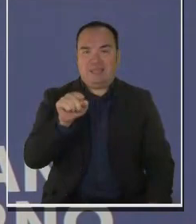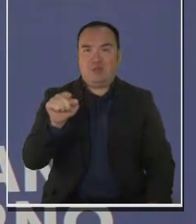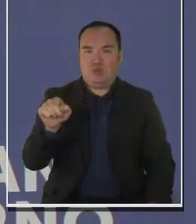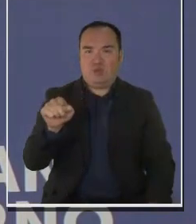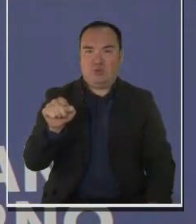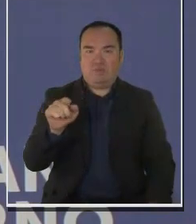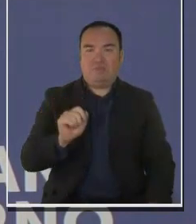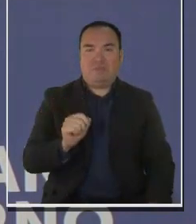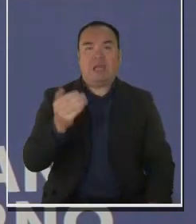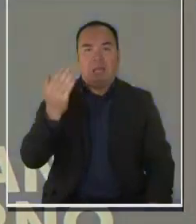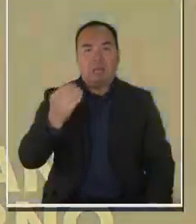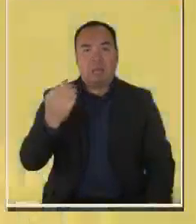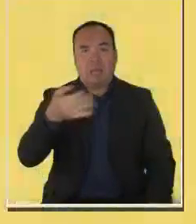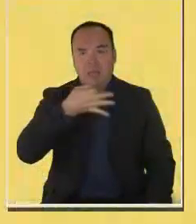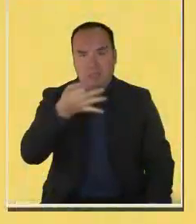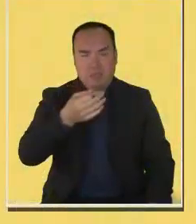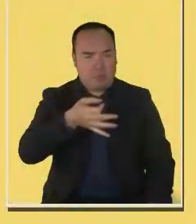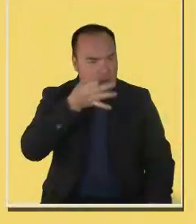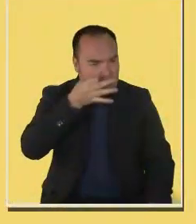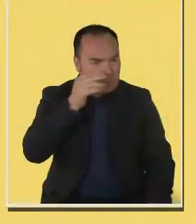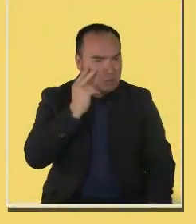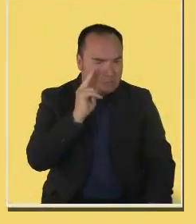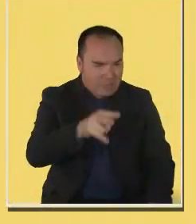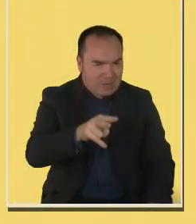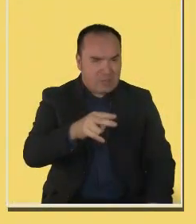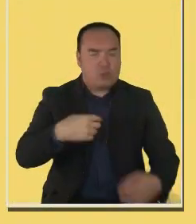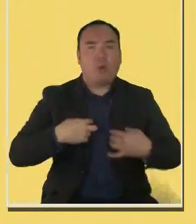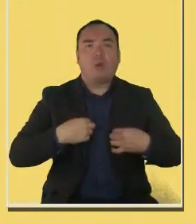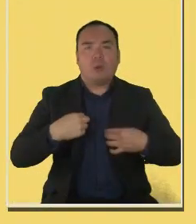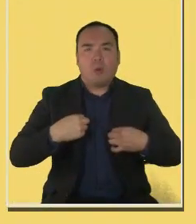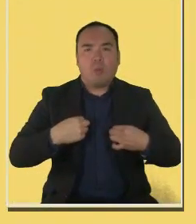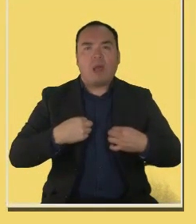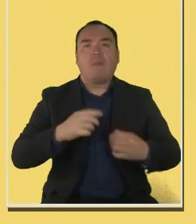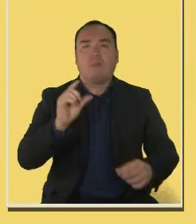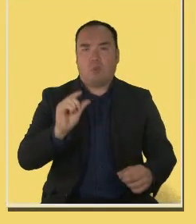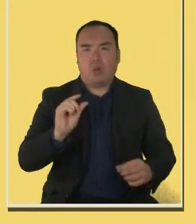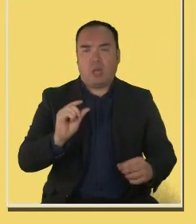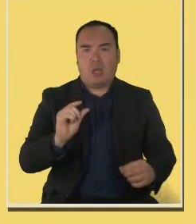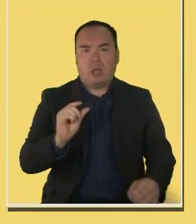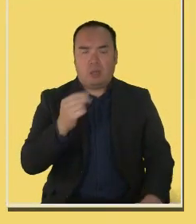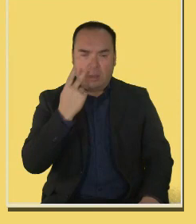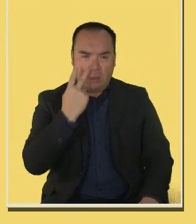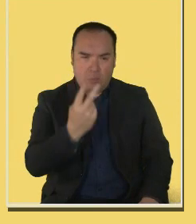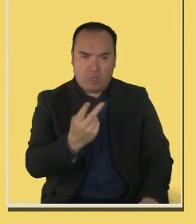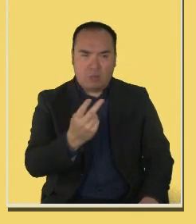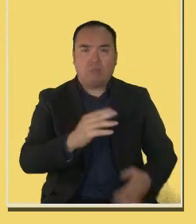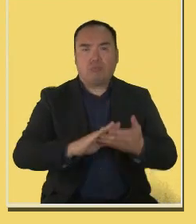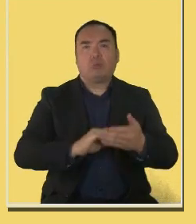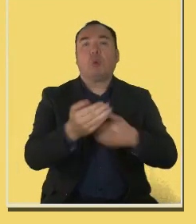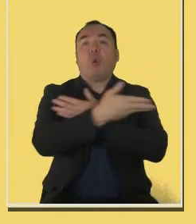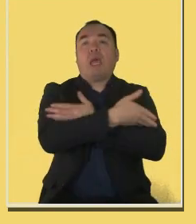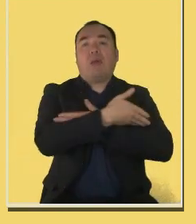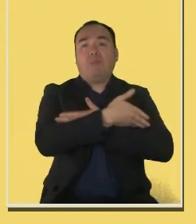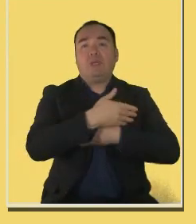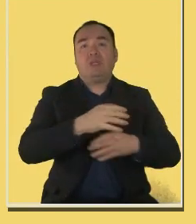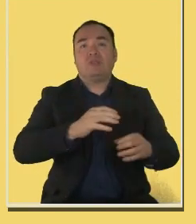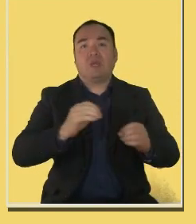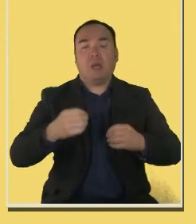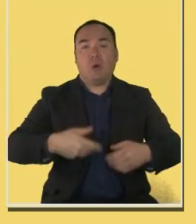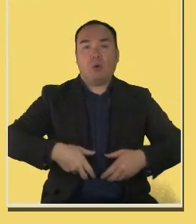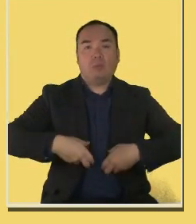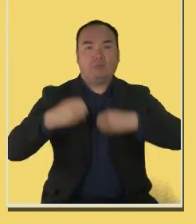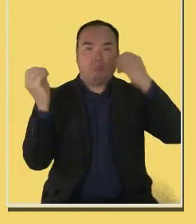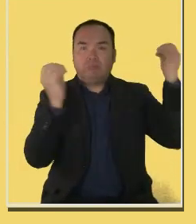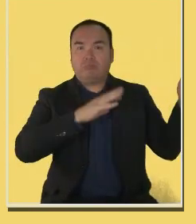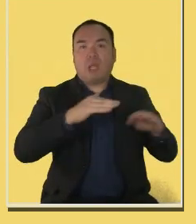hemos dicho, observar al niño con poca ropa, idealmente con una camisetita o con el tórax